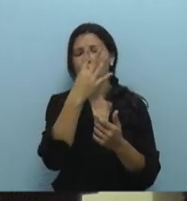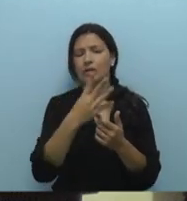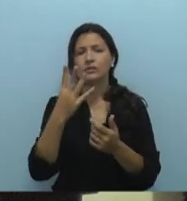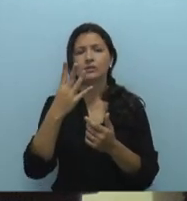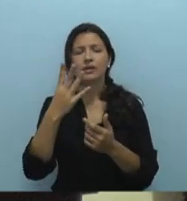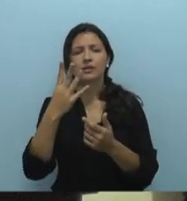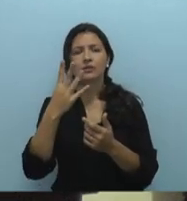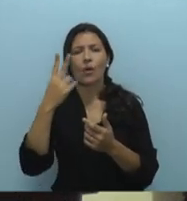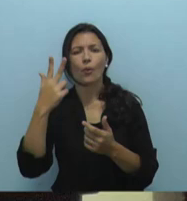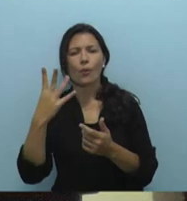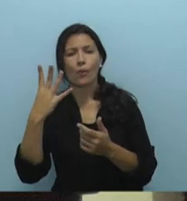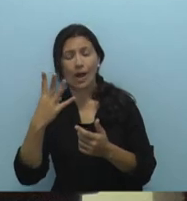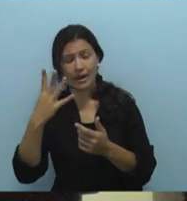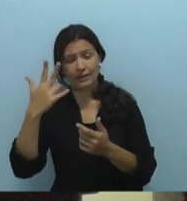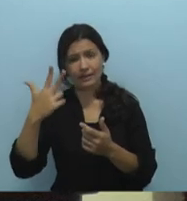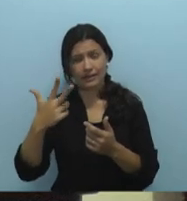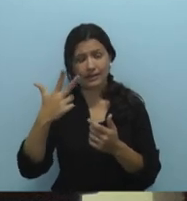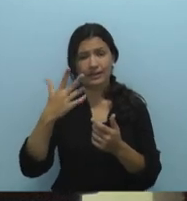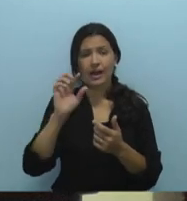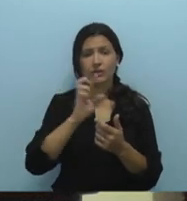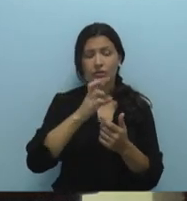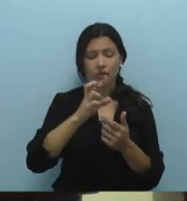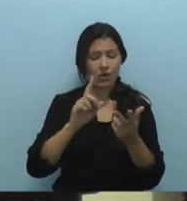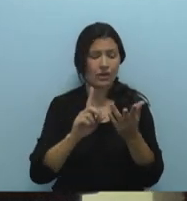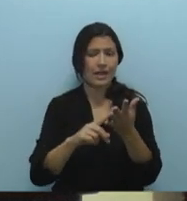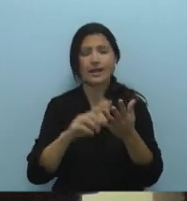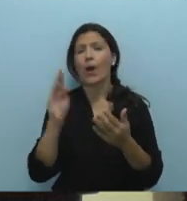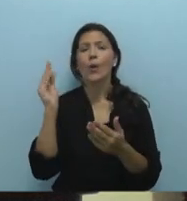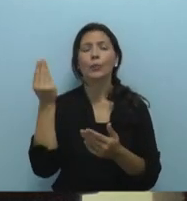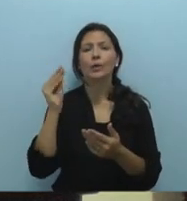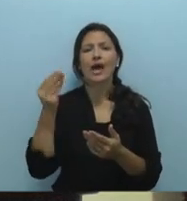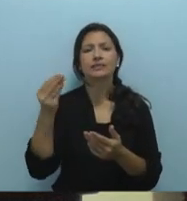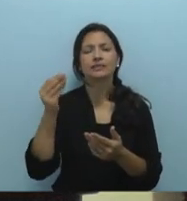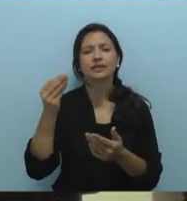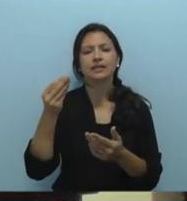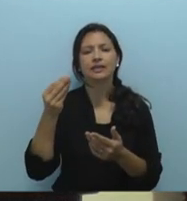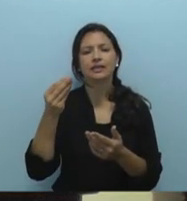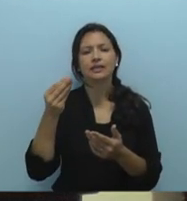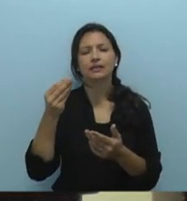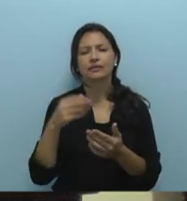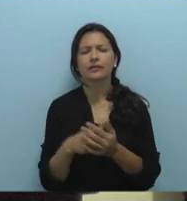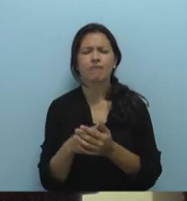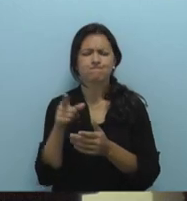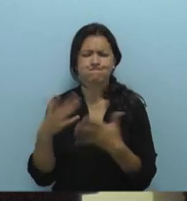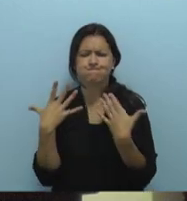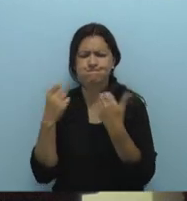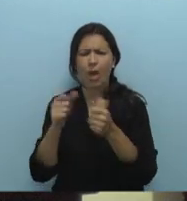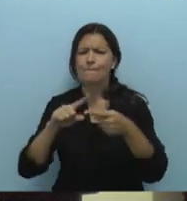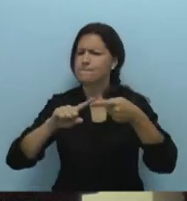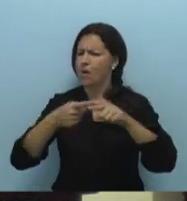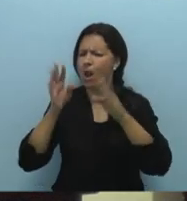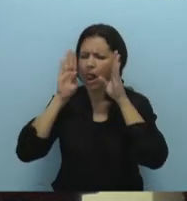3.443 dólares, y Brasil, por supuesto, con una política muy pro-educación y muy